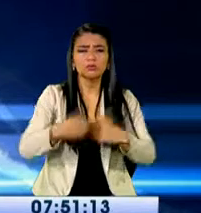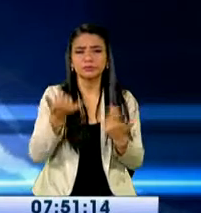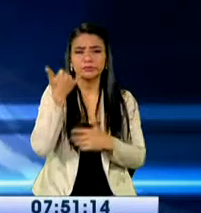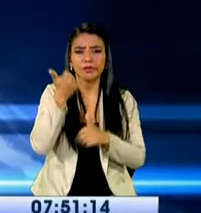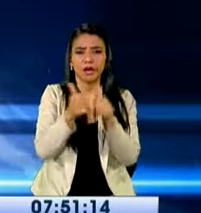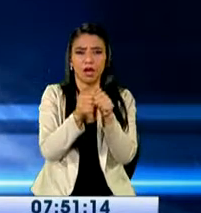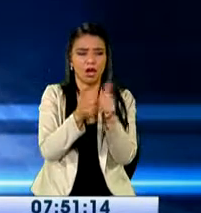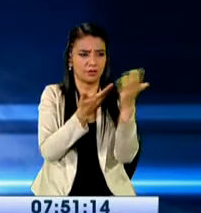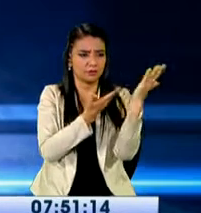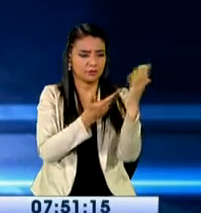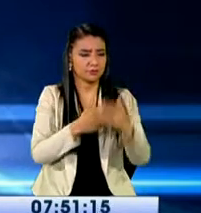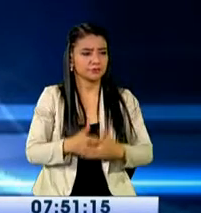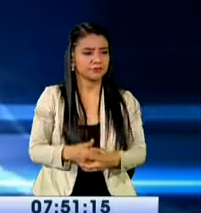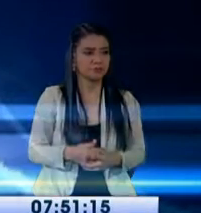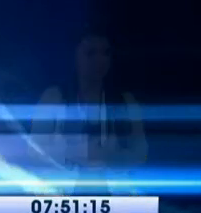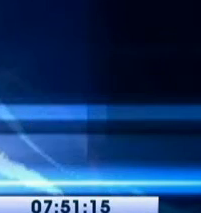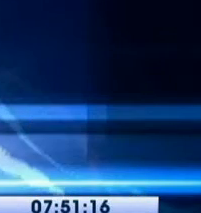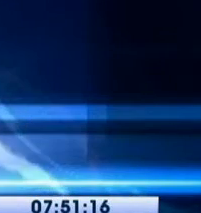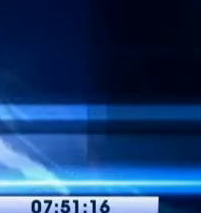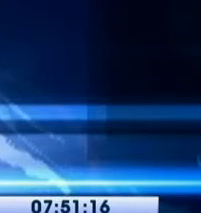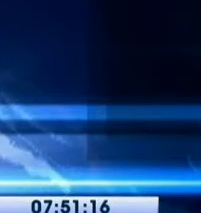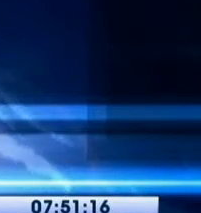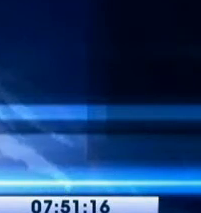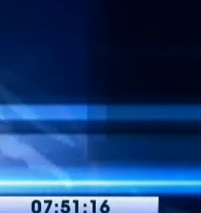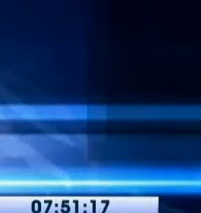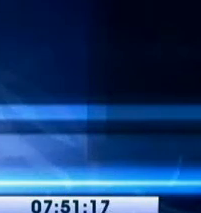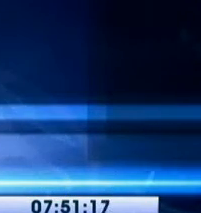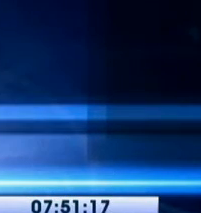con María Elena Otto al teléfono